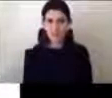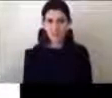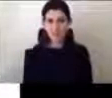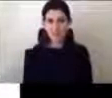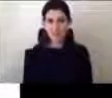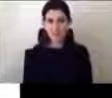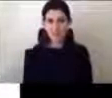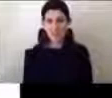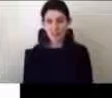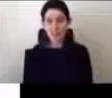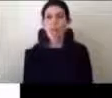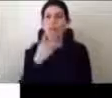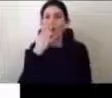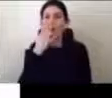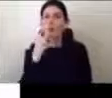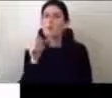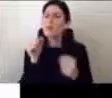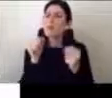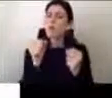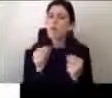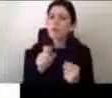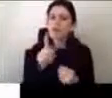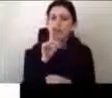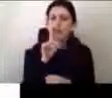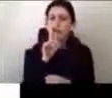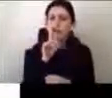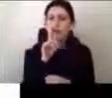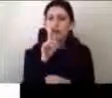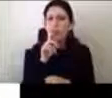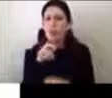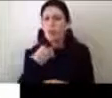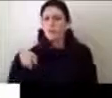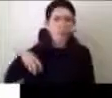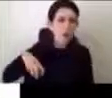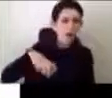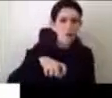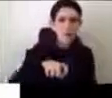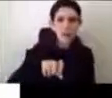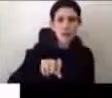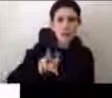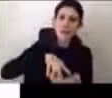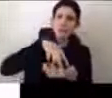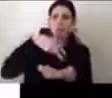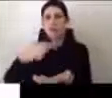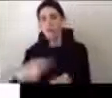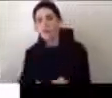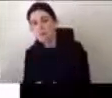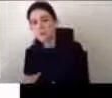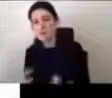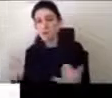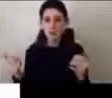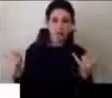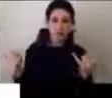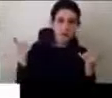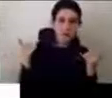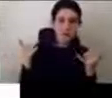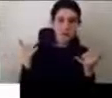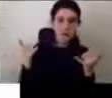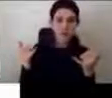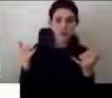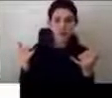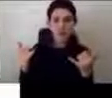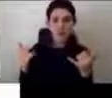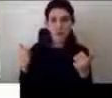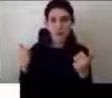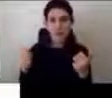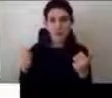Ver qué posibilidades tiene de moverse, ya, tirarse al suelo con ella, ¿no es cierto? Eso es jugar, es seguir al